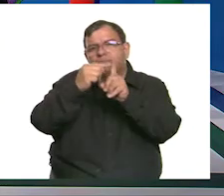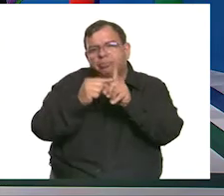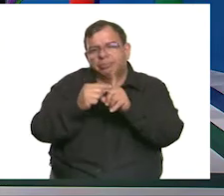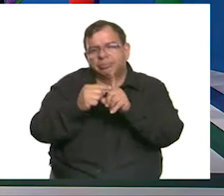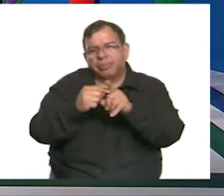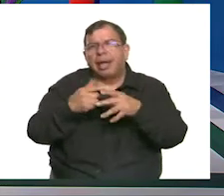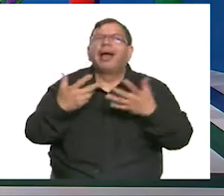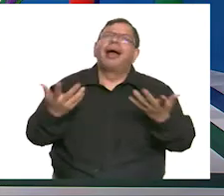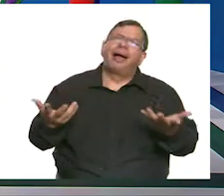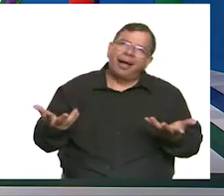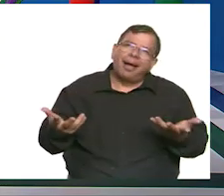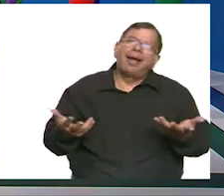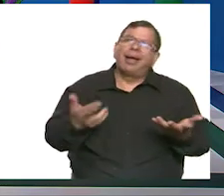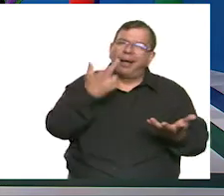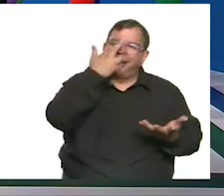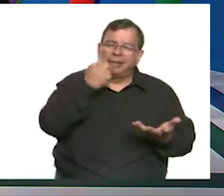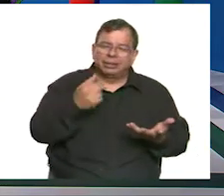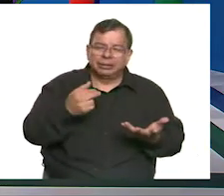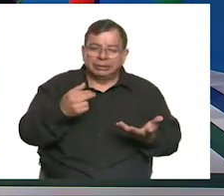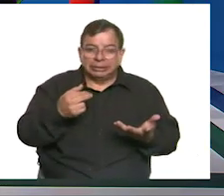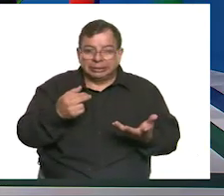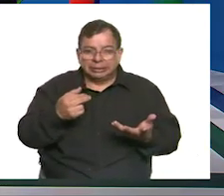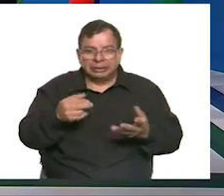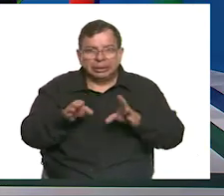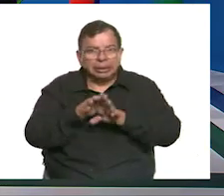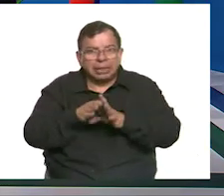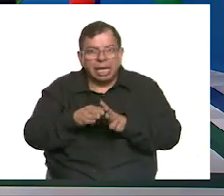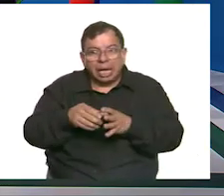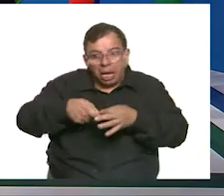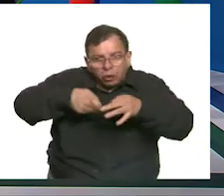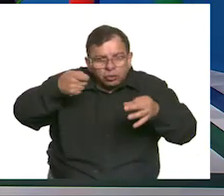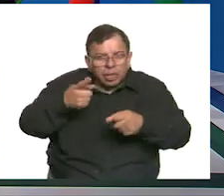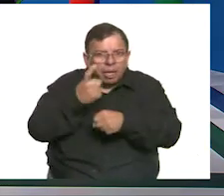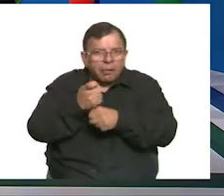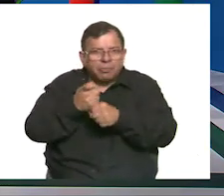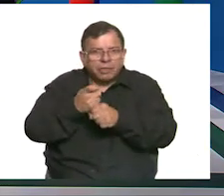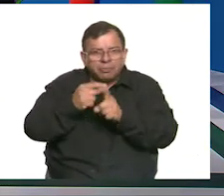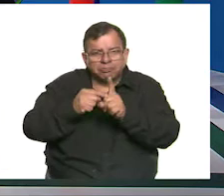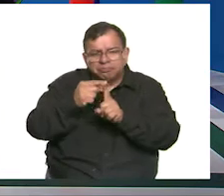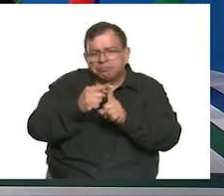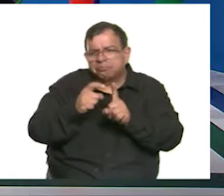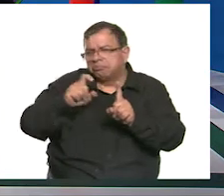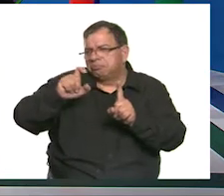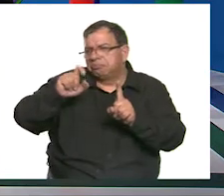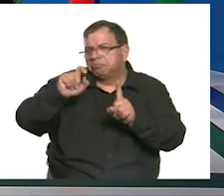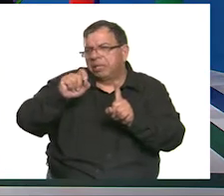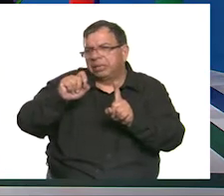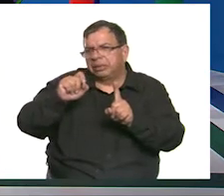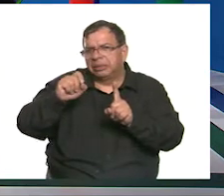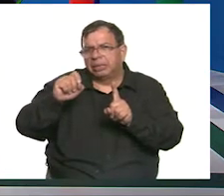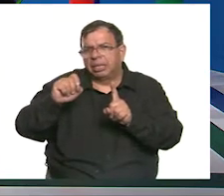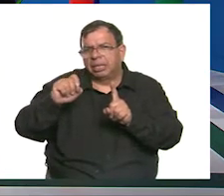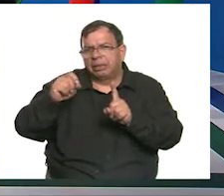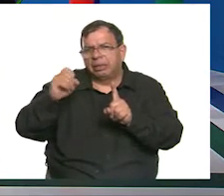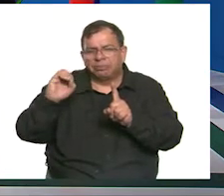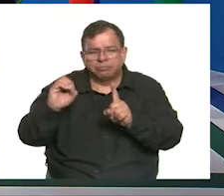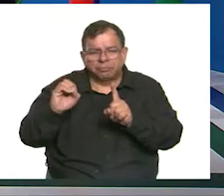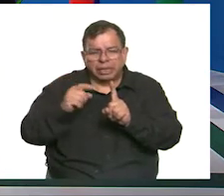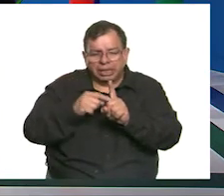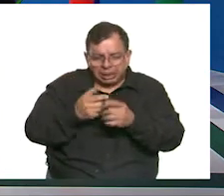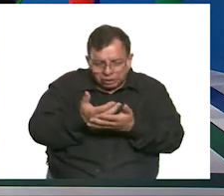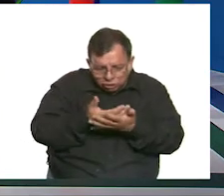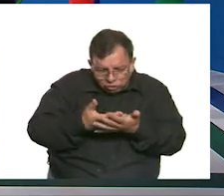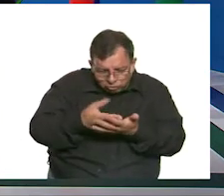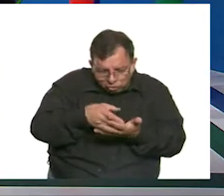tienes razón. Y la cuchara al principio tiene la temperatura ambiental, como dijo, 20 grados Celsius, y al calentarse la sopa,